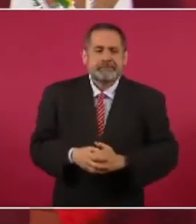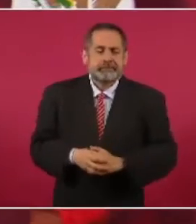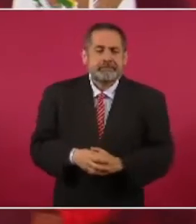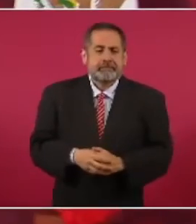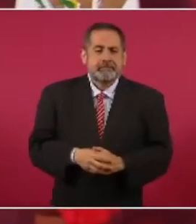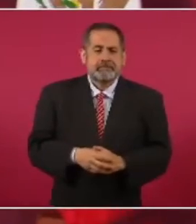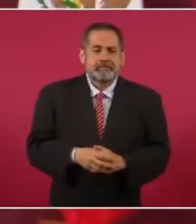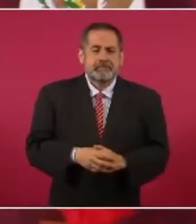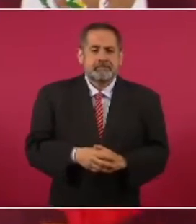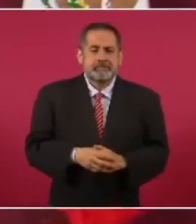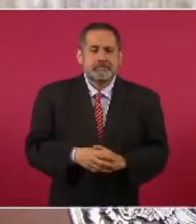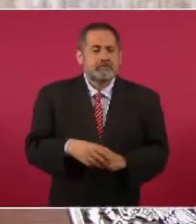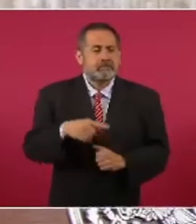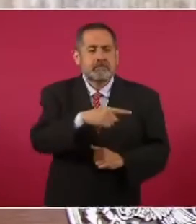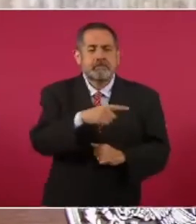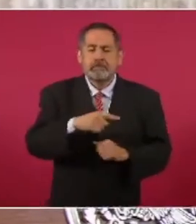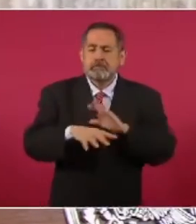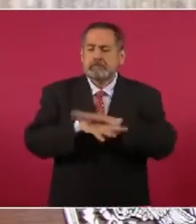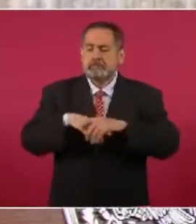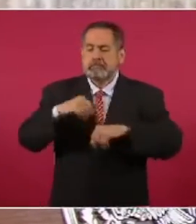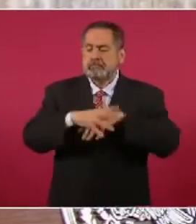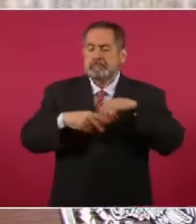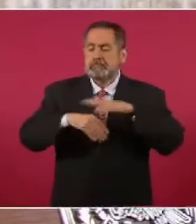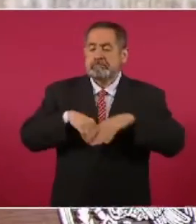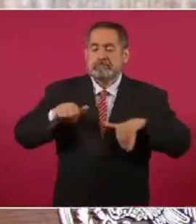Son muy jabonosos.